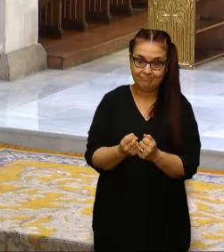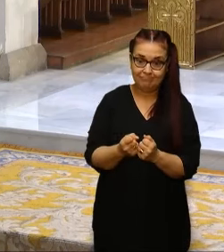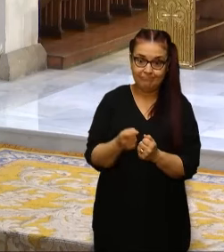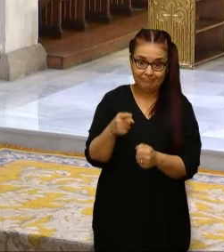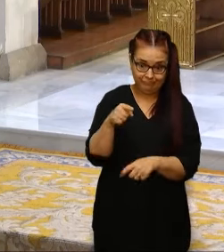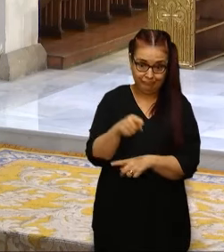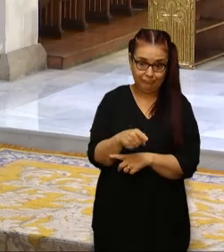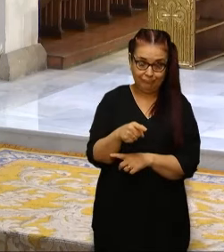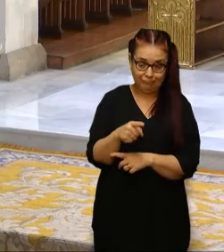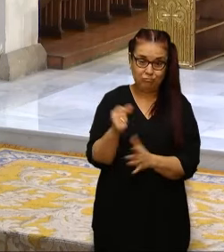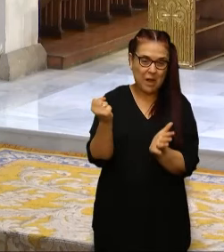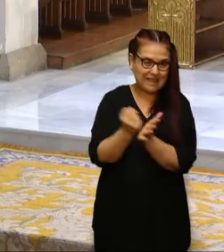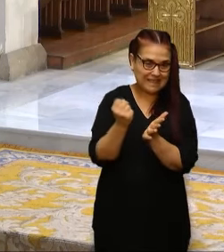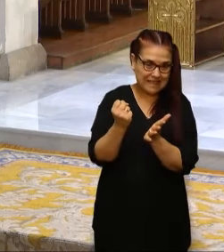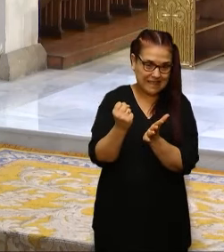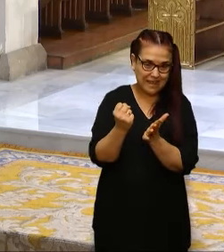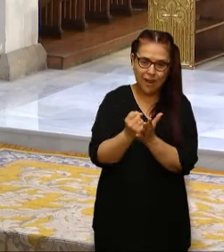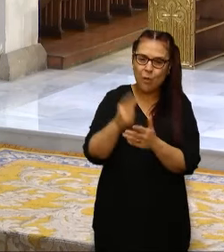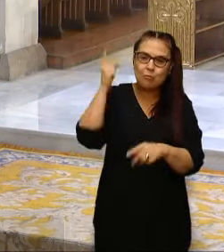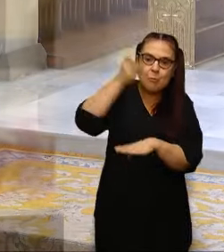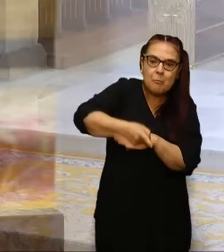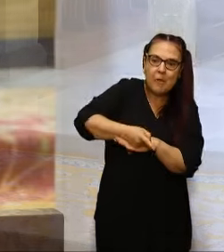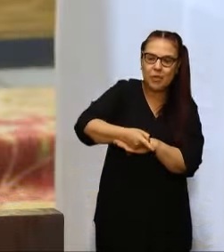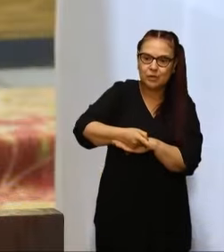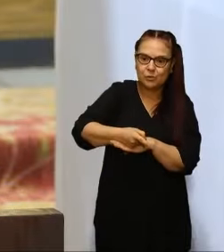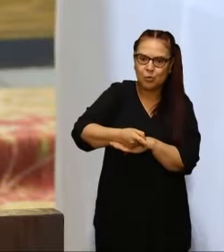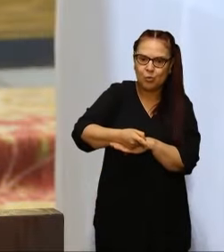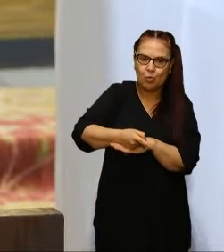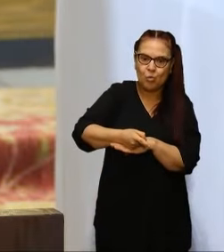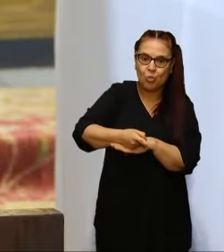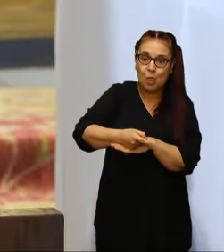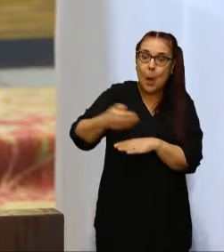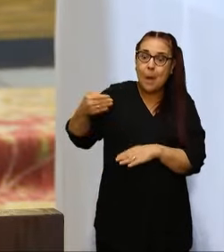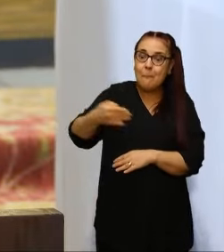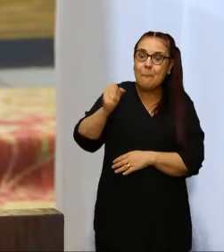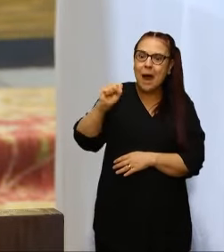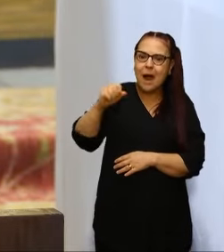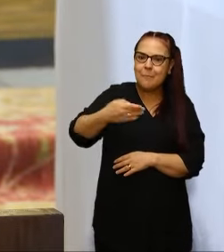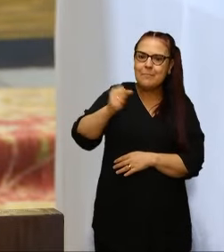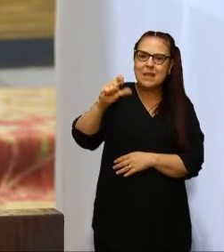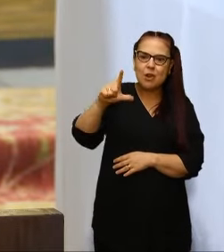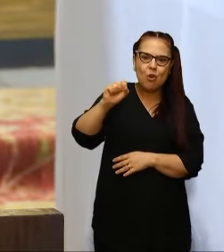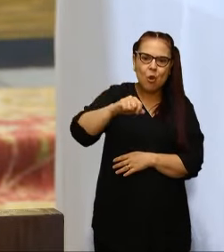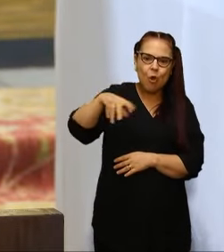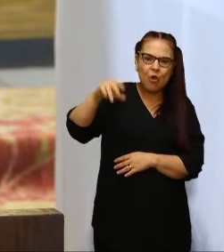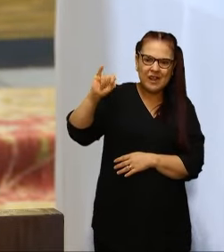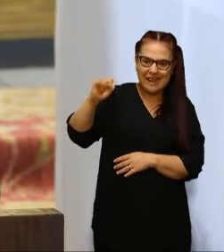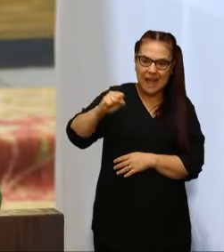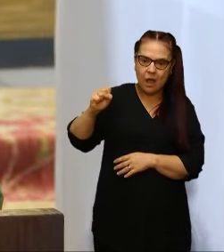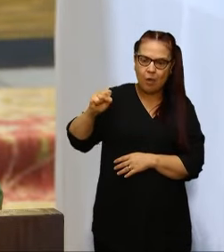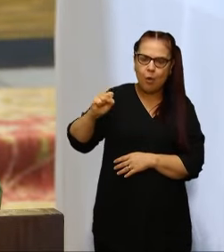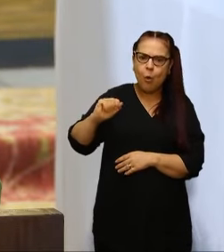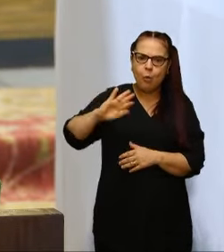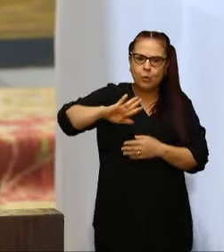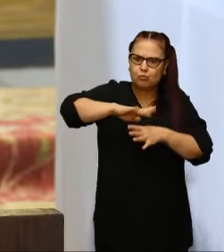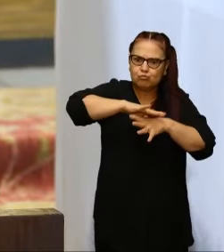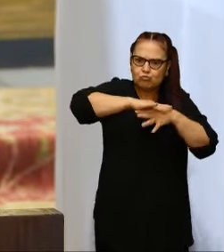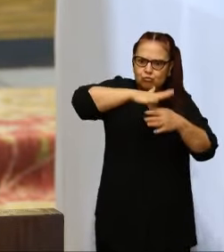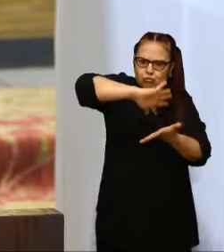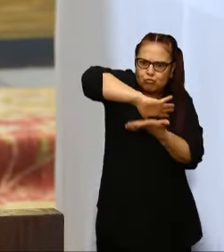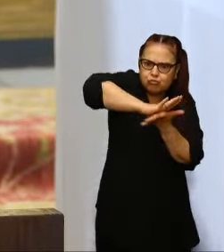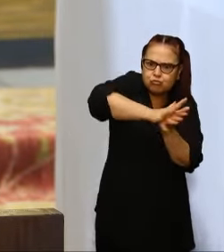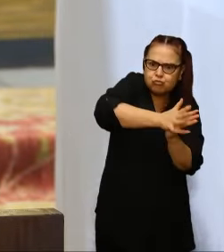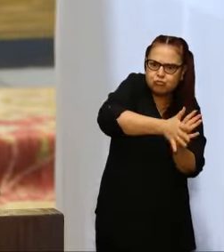señaló pues una señal y un mandato, que cayó la gran Babilonia, esa visión del